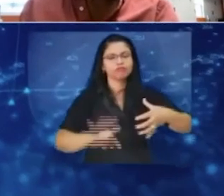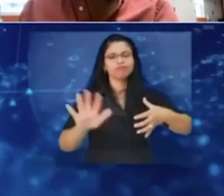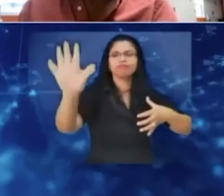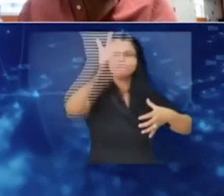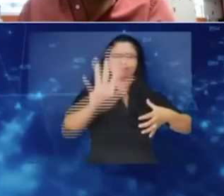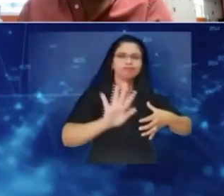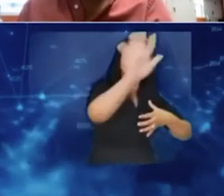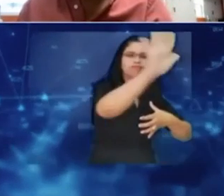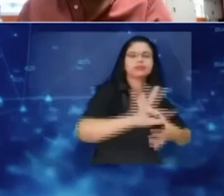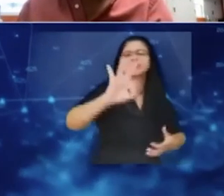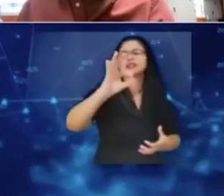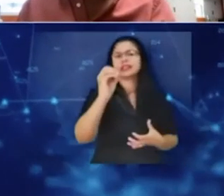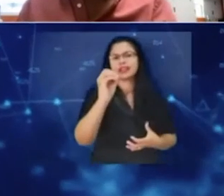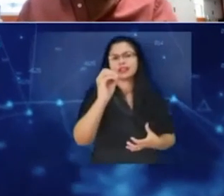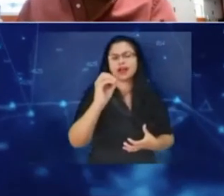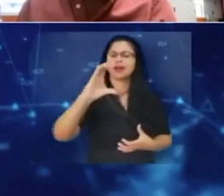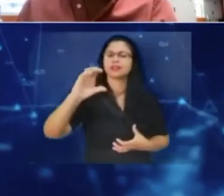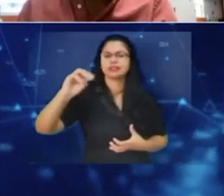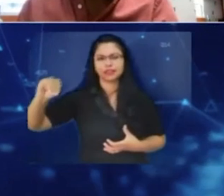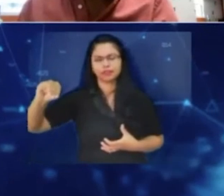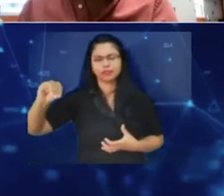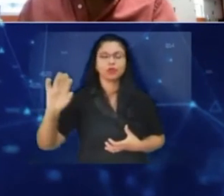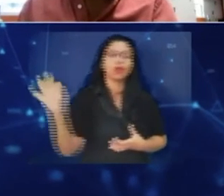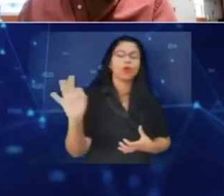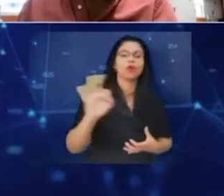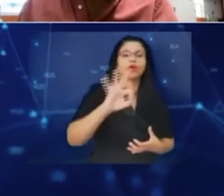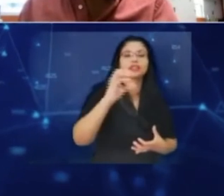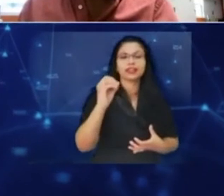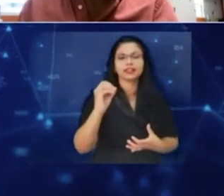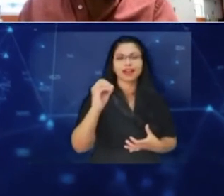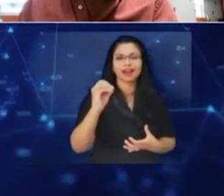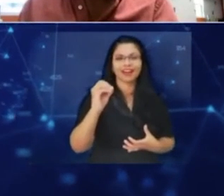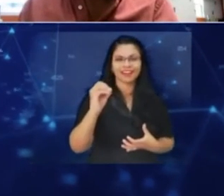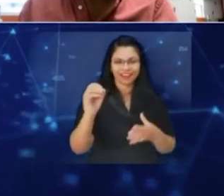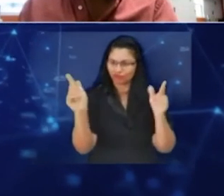o sea, 12 pulgadas de diámetro. Son antenas, obviamente, como la mayoría